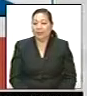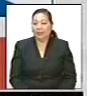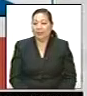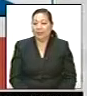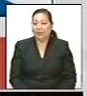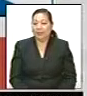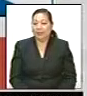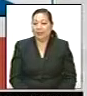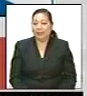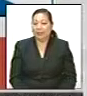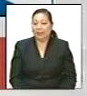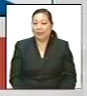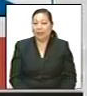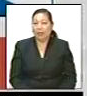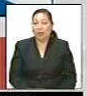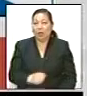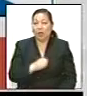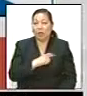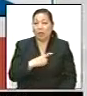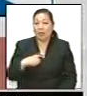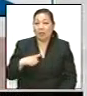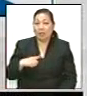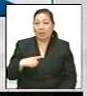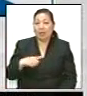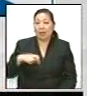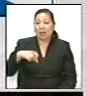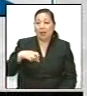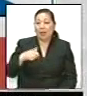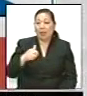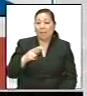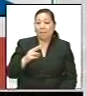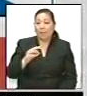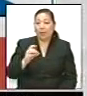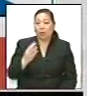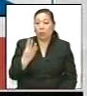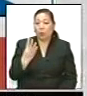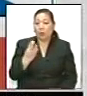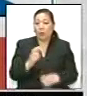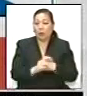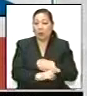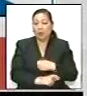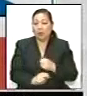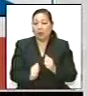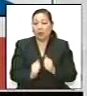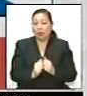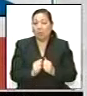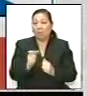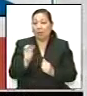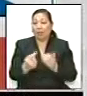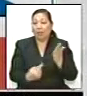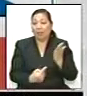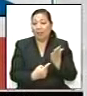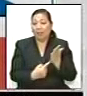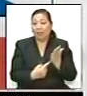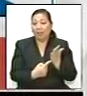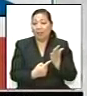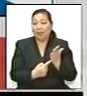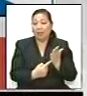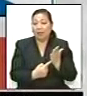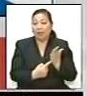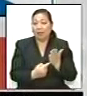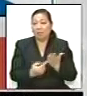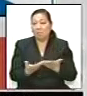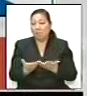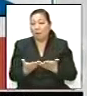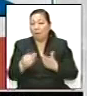en el hotel pardo de miraflores se está llevando a cabo la orden de los cuatro países con técnicos en los cuatro países ya la parte técnica de la